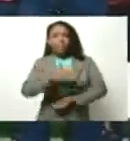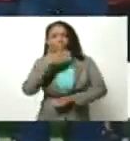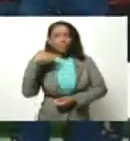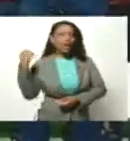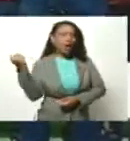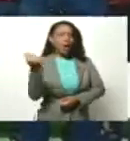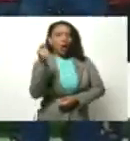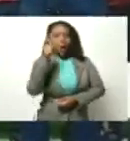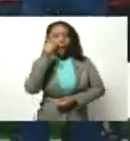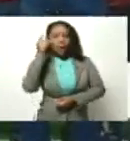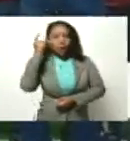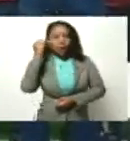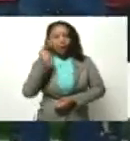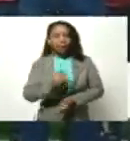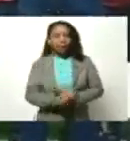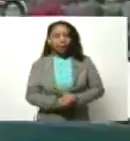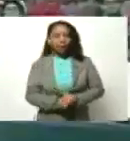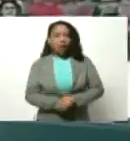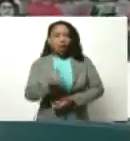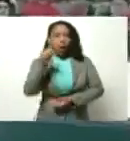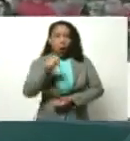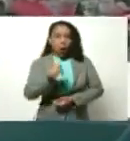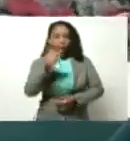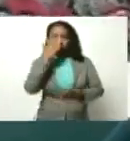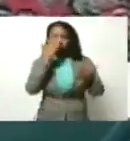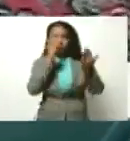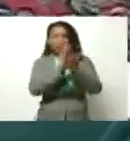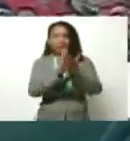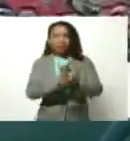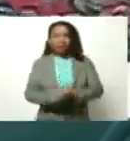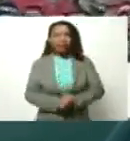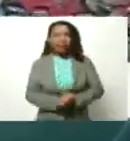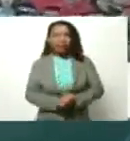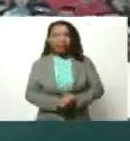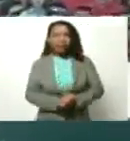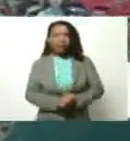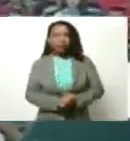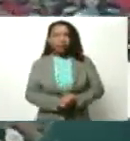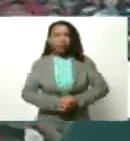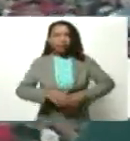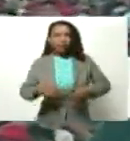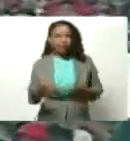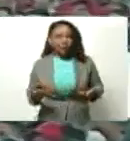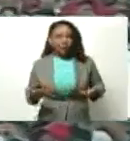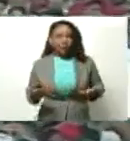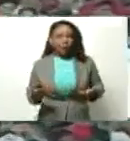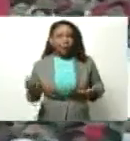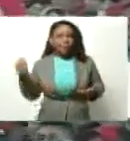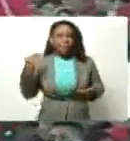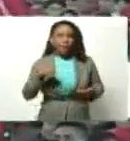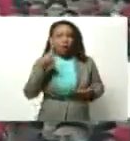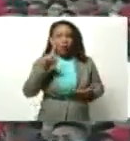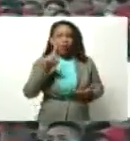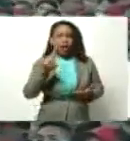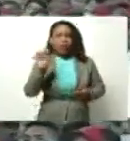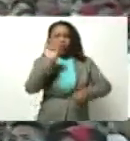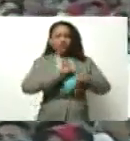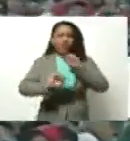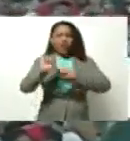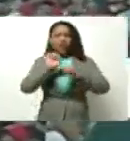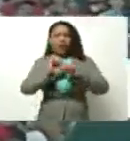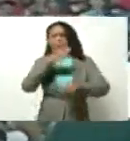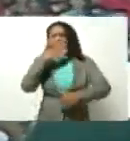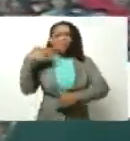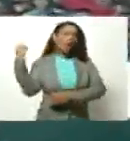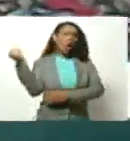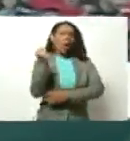hombres y mujeres hoy estén al frente de lo que será más que una retaguardia la